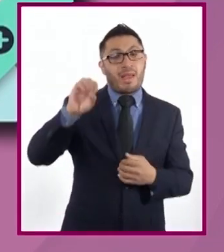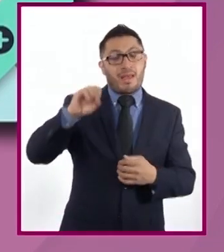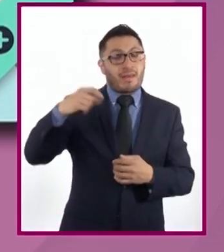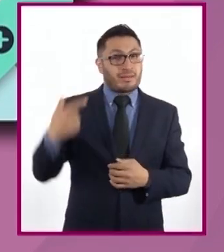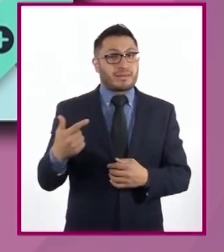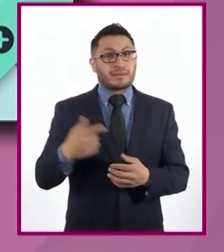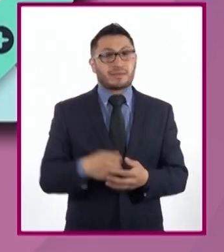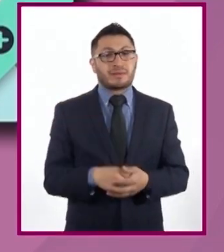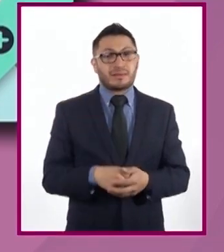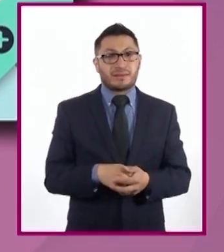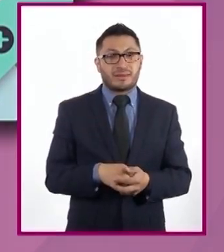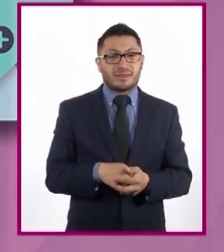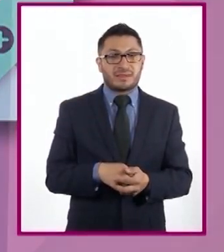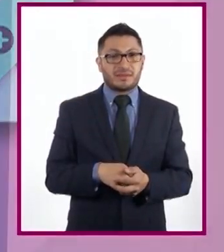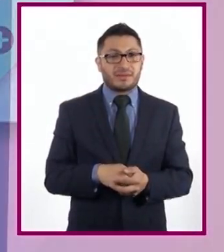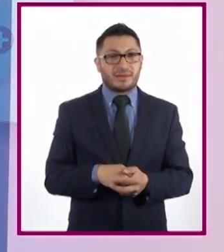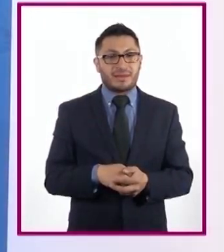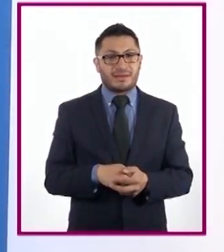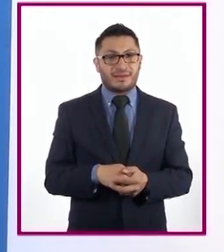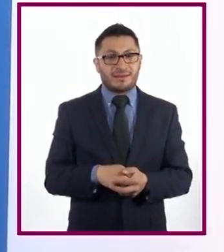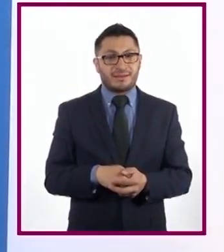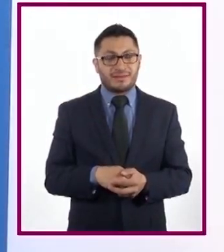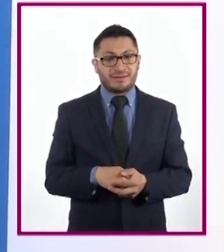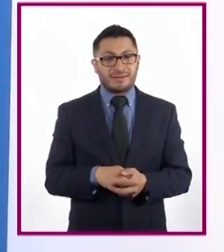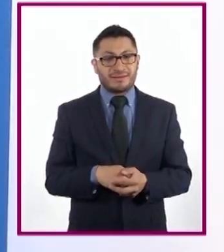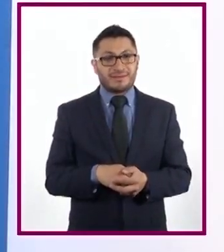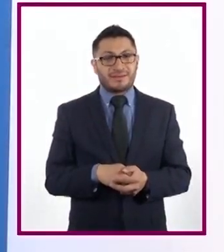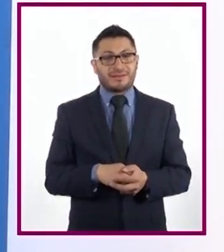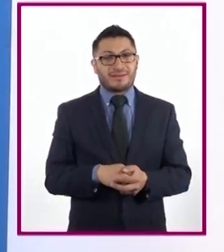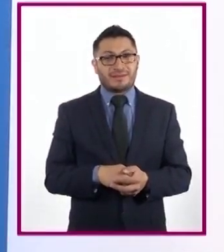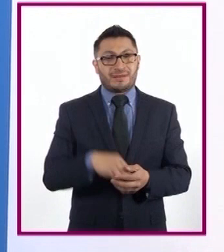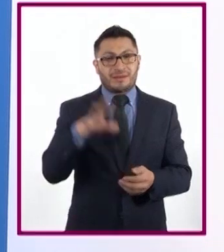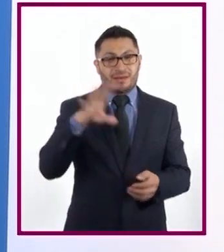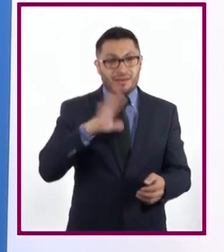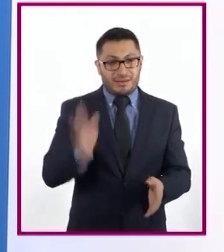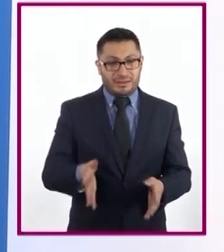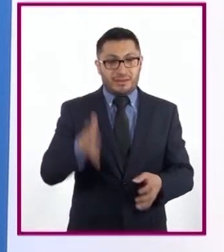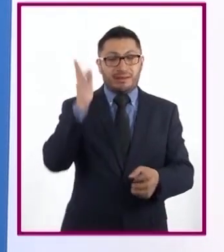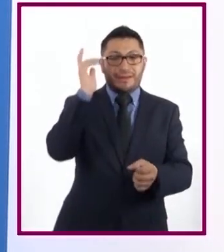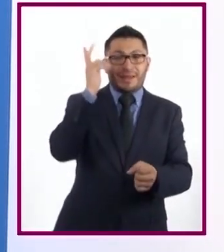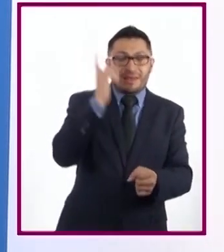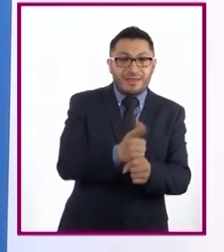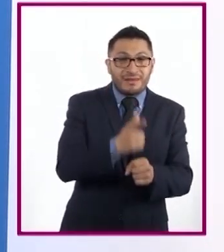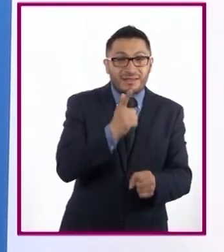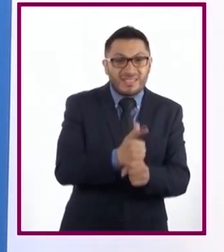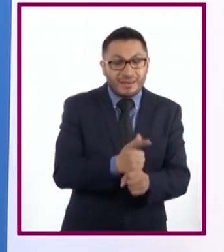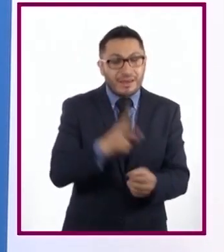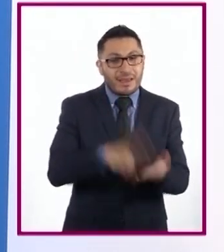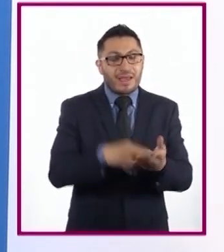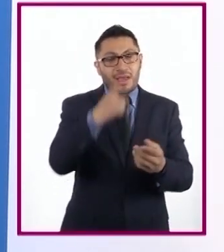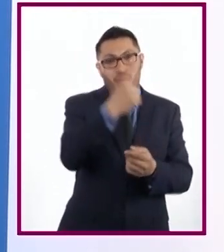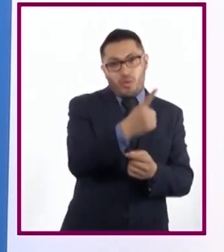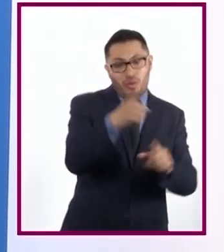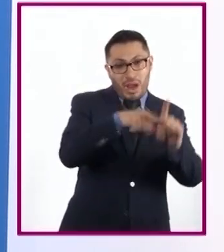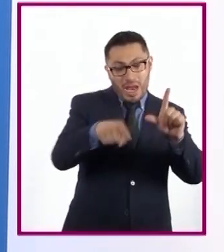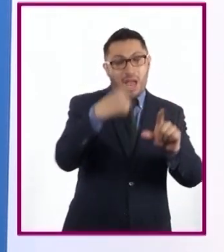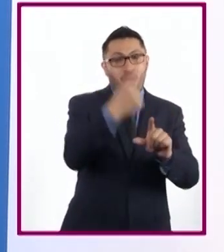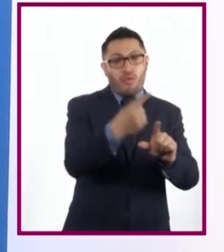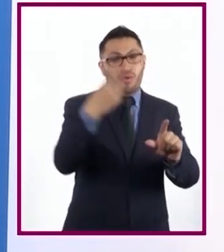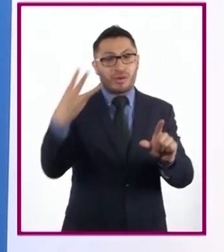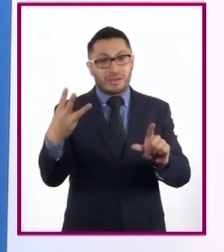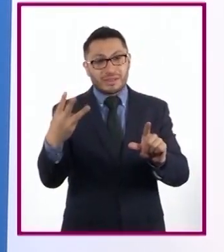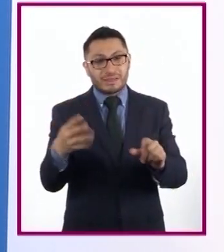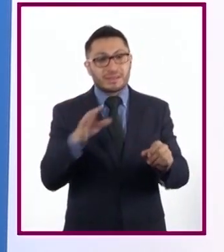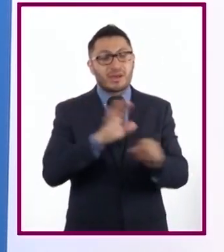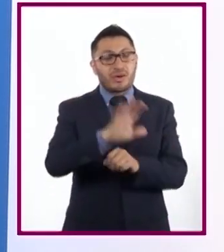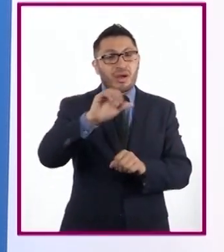grados. Ya tenemos el valor de los ángulos 1 y 3. ¿Qué otro tipo de ángulo